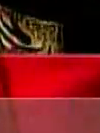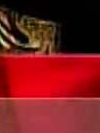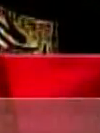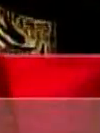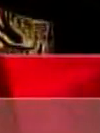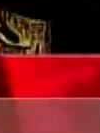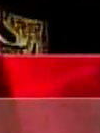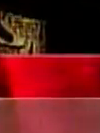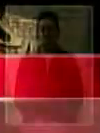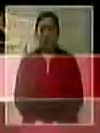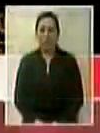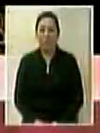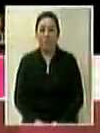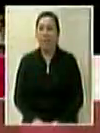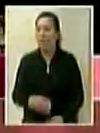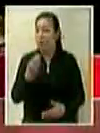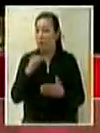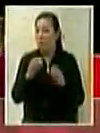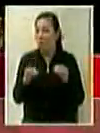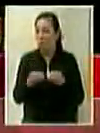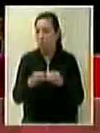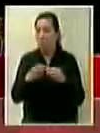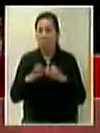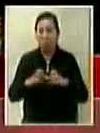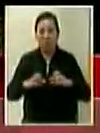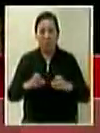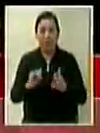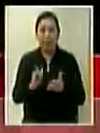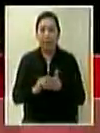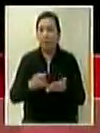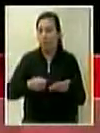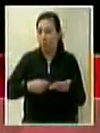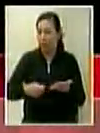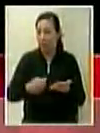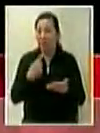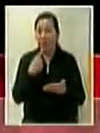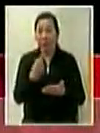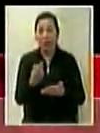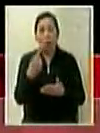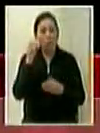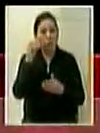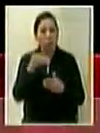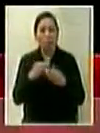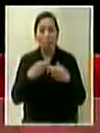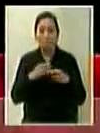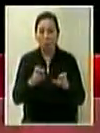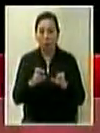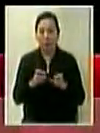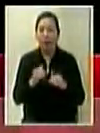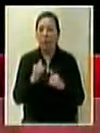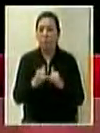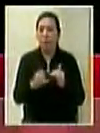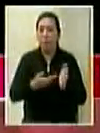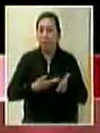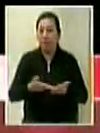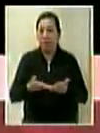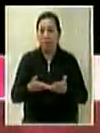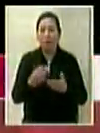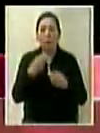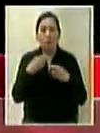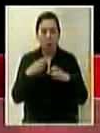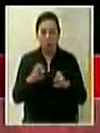Exteriores. Los voceros de los grupos parlamentarios que suscriben se dirigen a la opinión pública a fin de emitir el